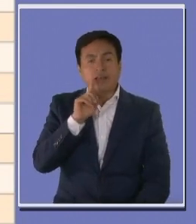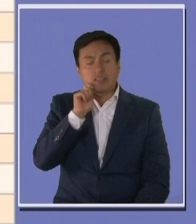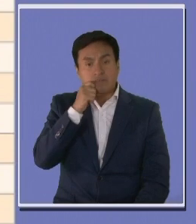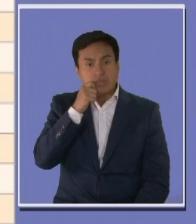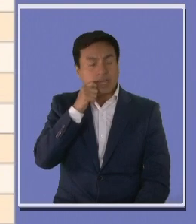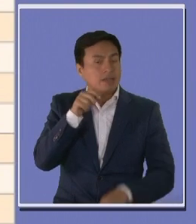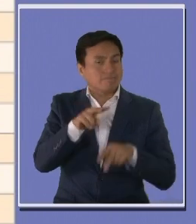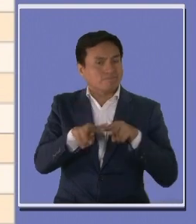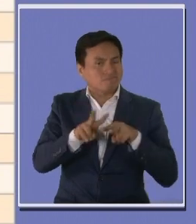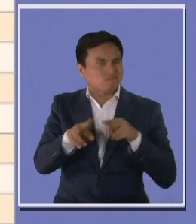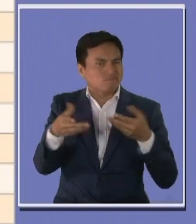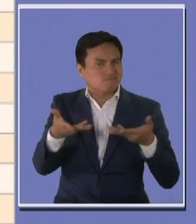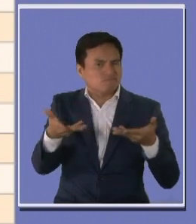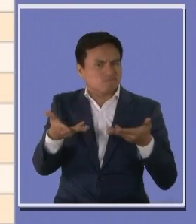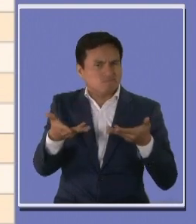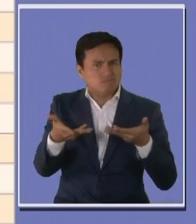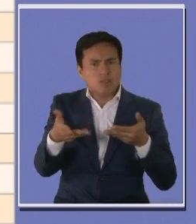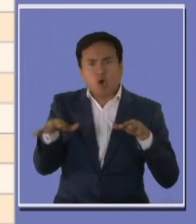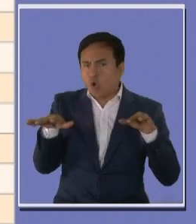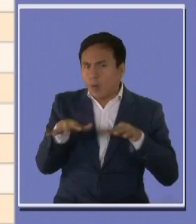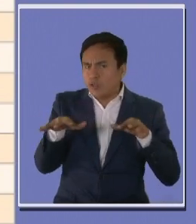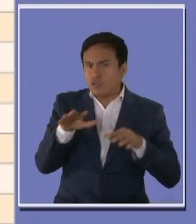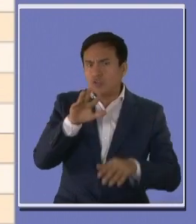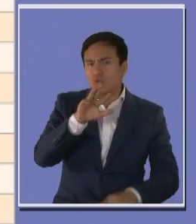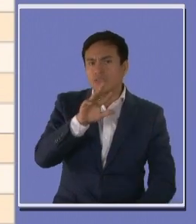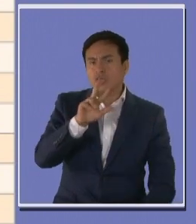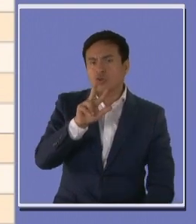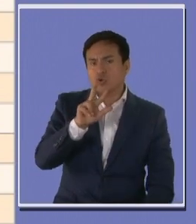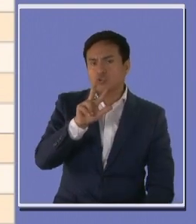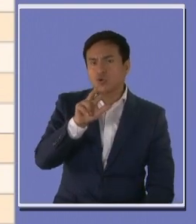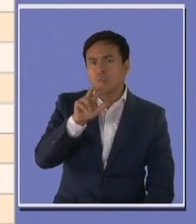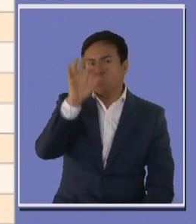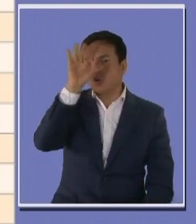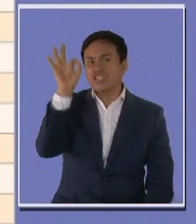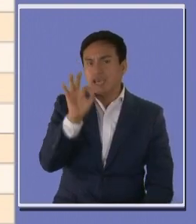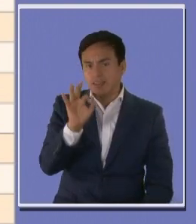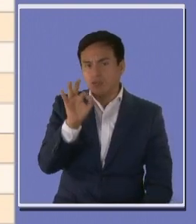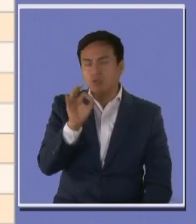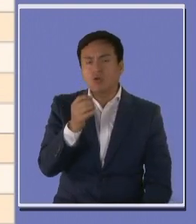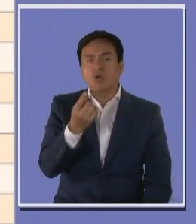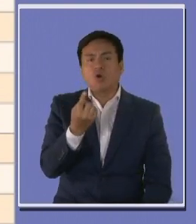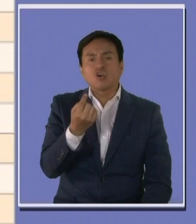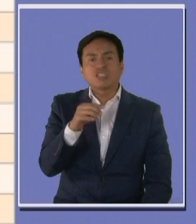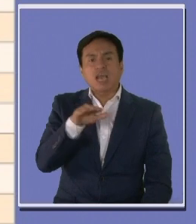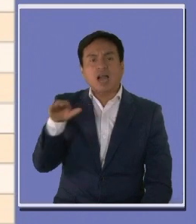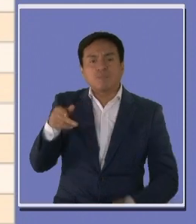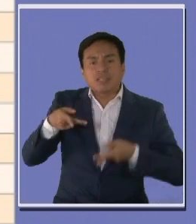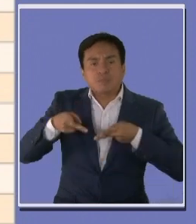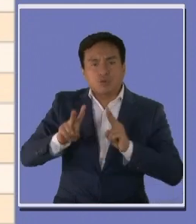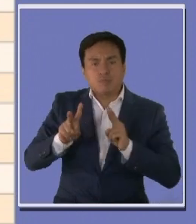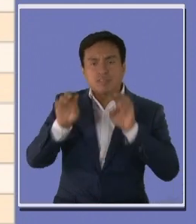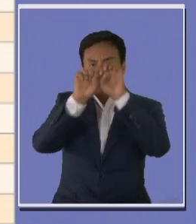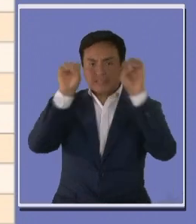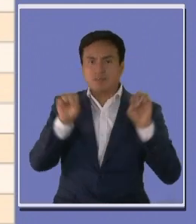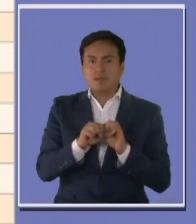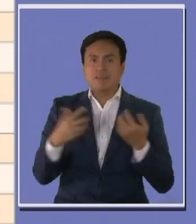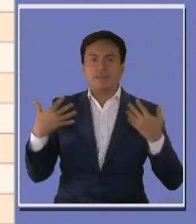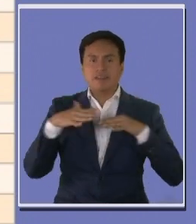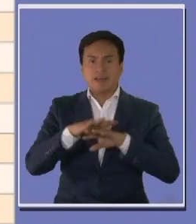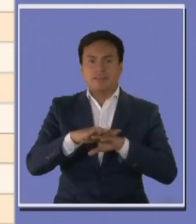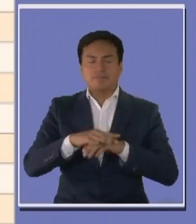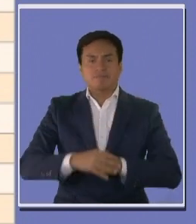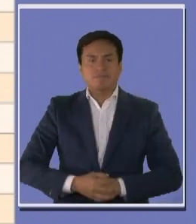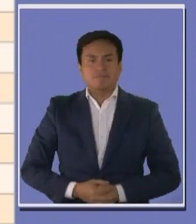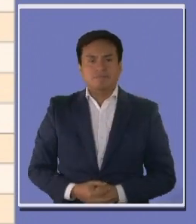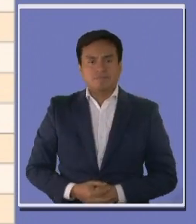un índice de ocupación del 98% con 11 camas disponibles del sistema integrado